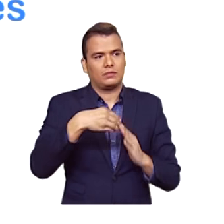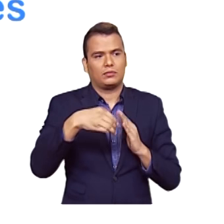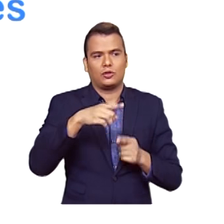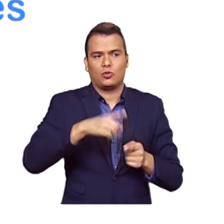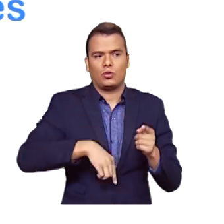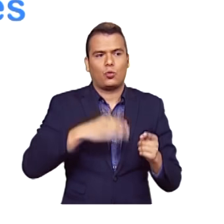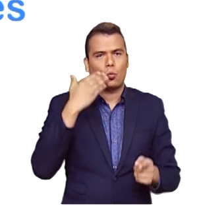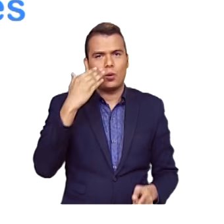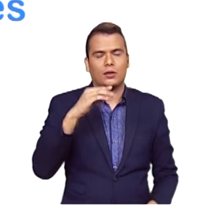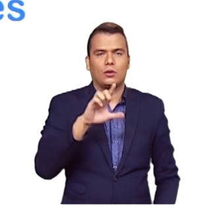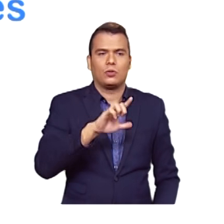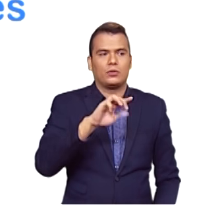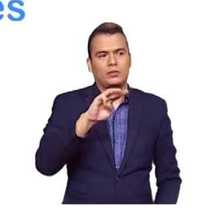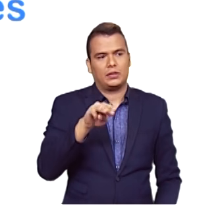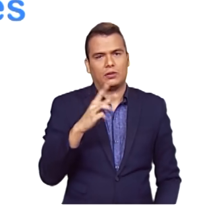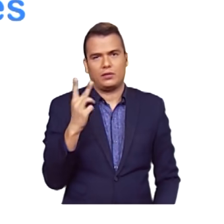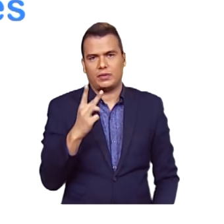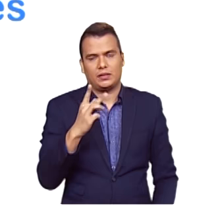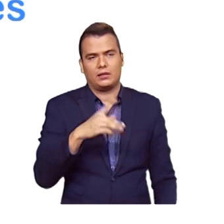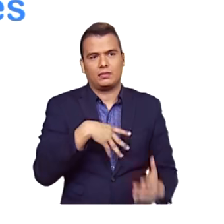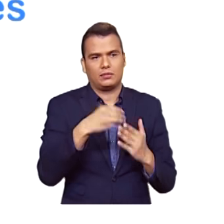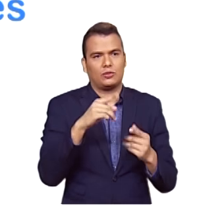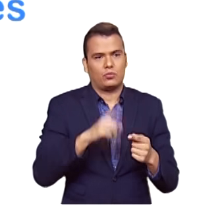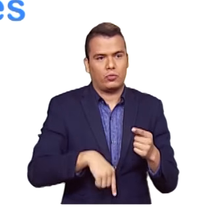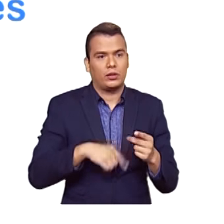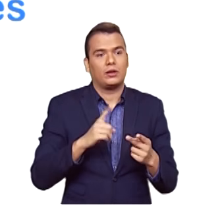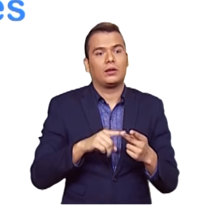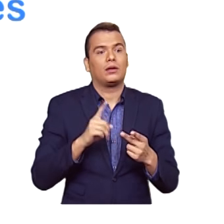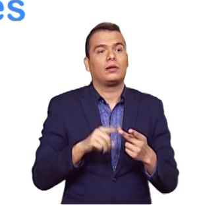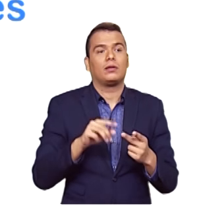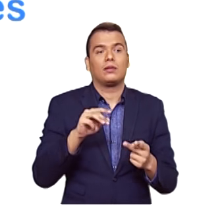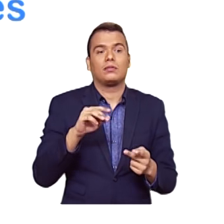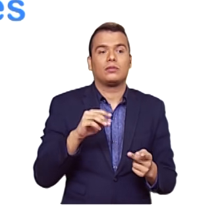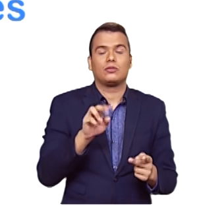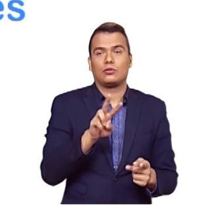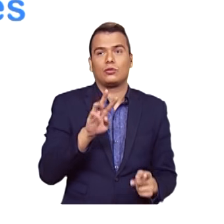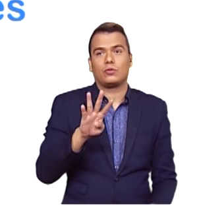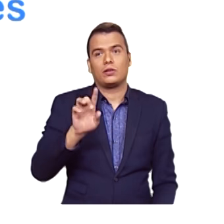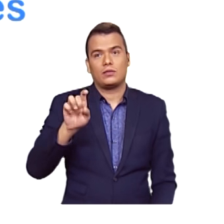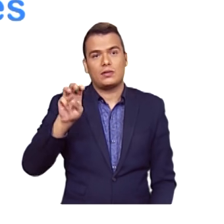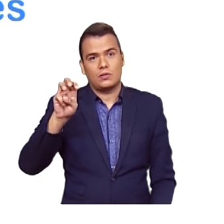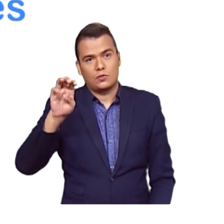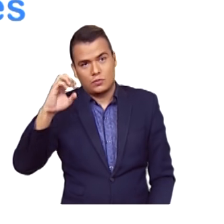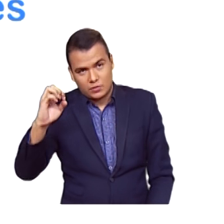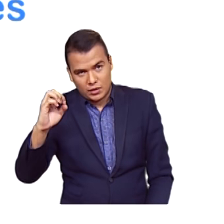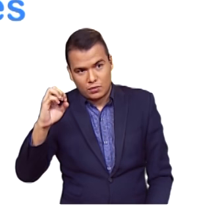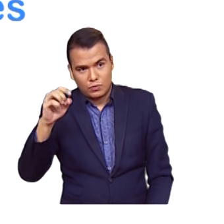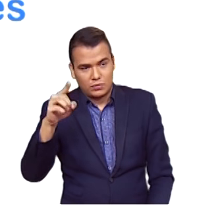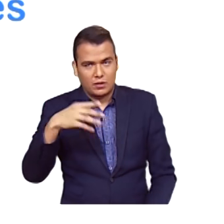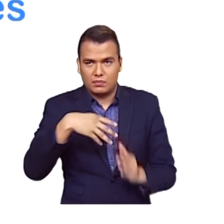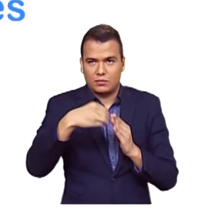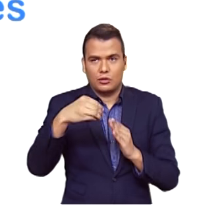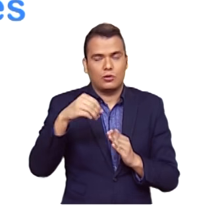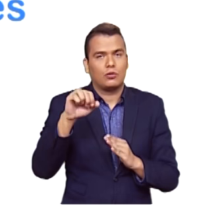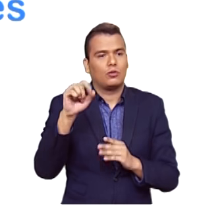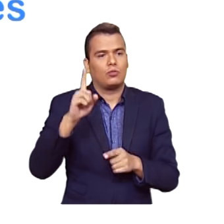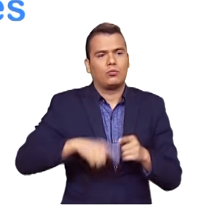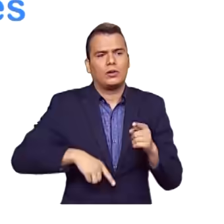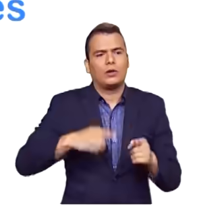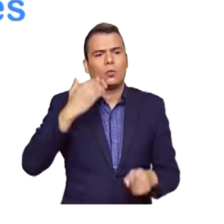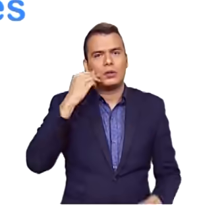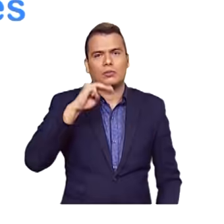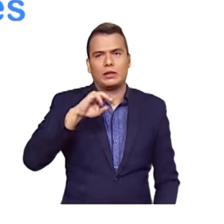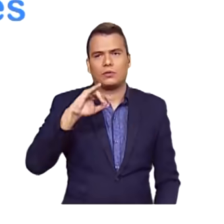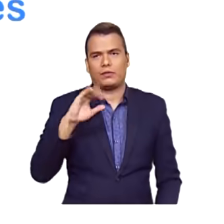los días lunes miércoles y viernes si su último número es par 2 4 6 8 10 no podrá salir los